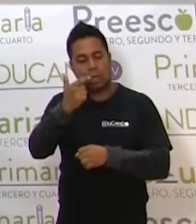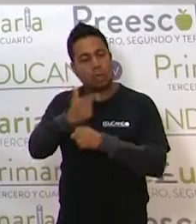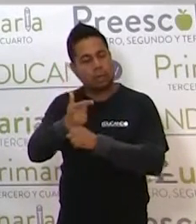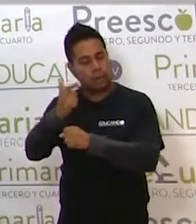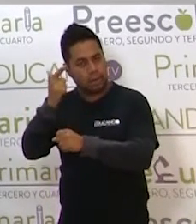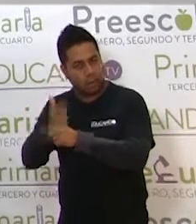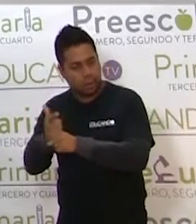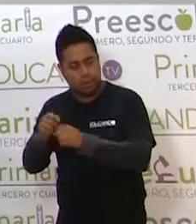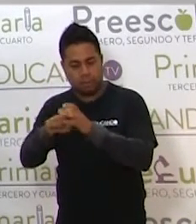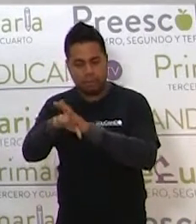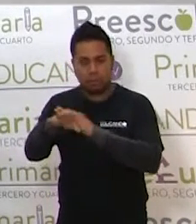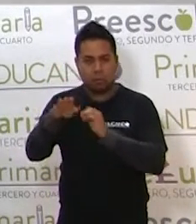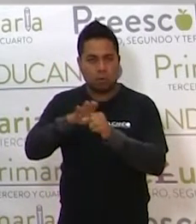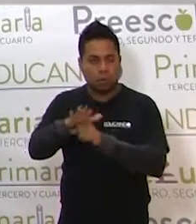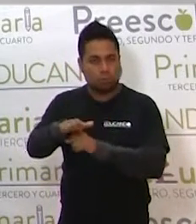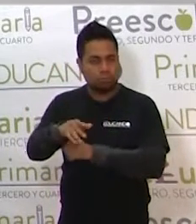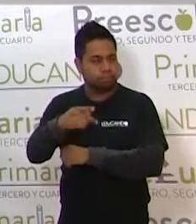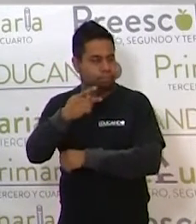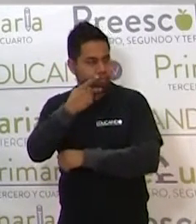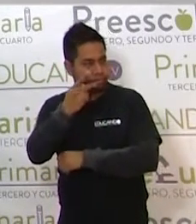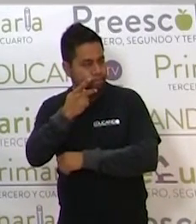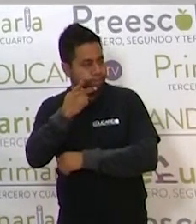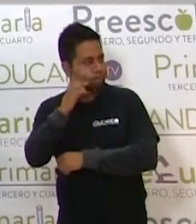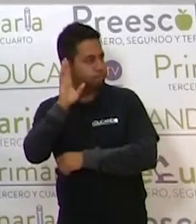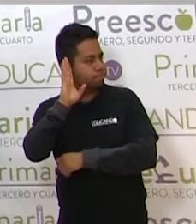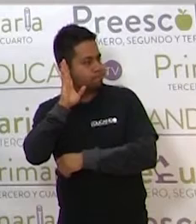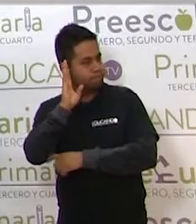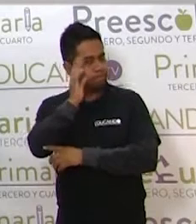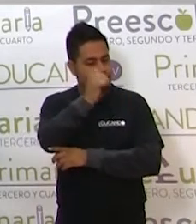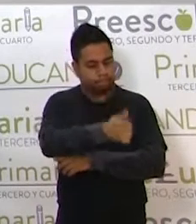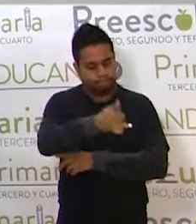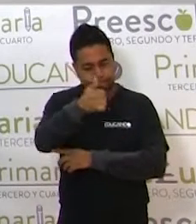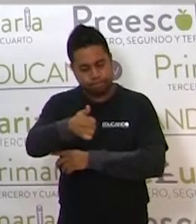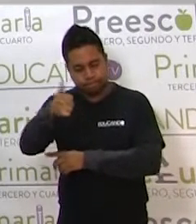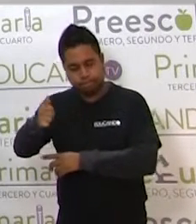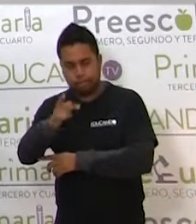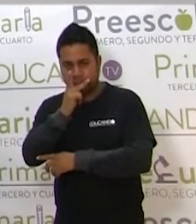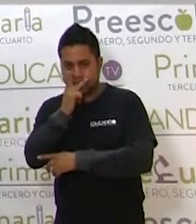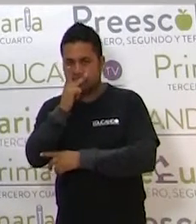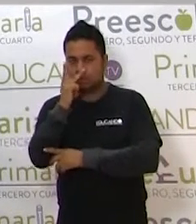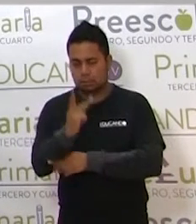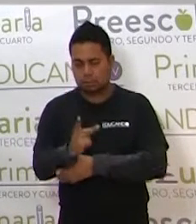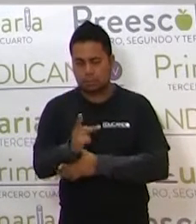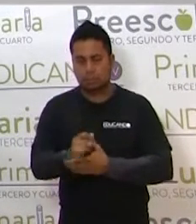el sonido de cada una de las palabras